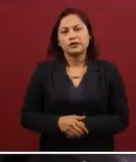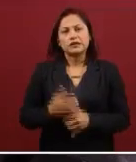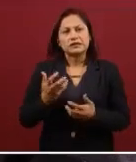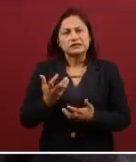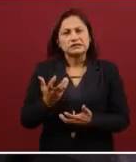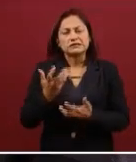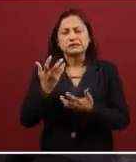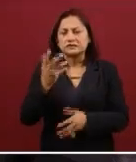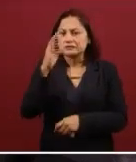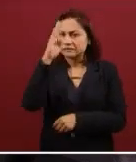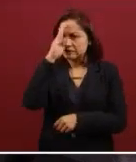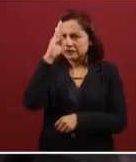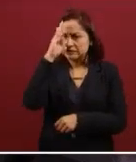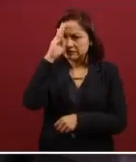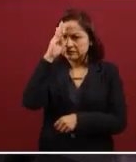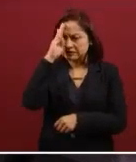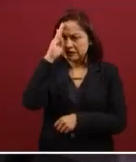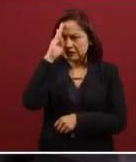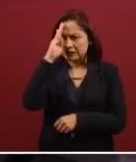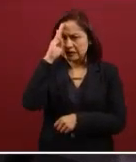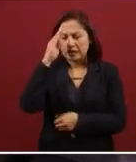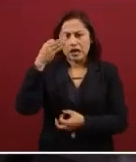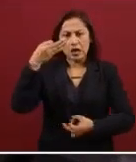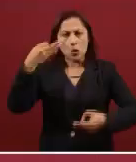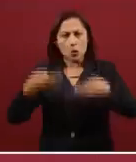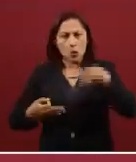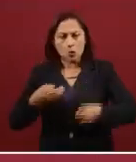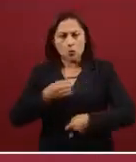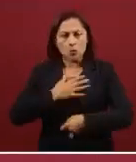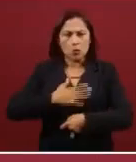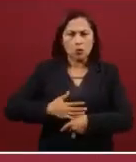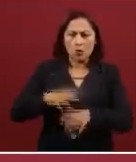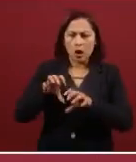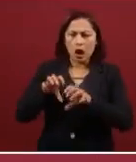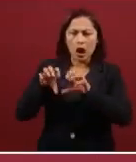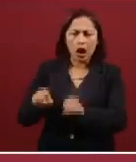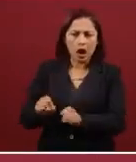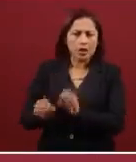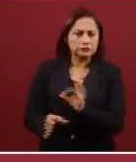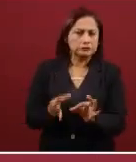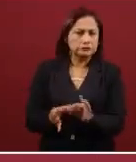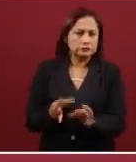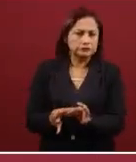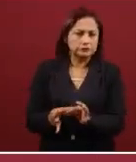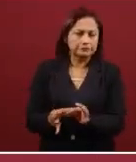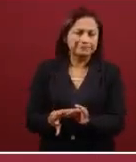eficaz, ¿no?, en la impartición de justicia, pero son procesos